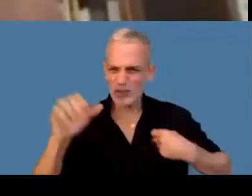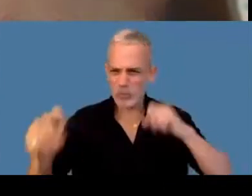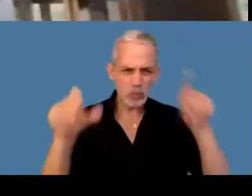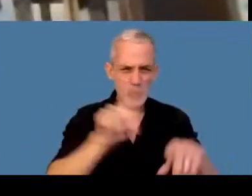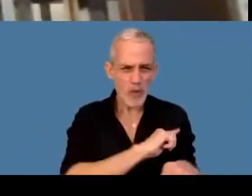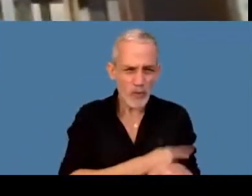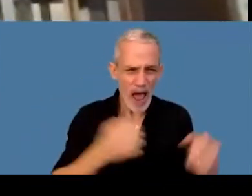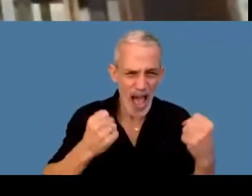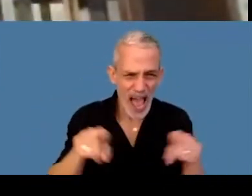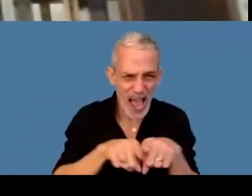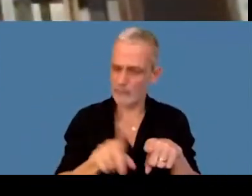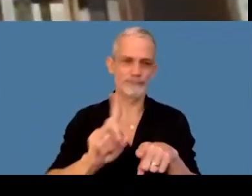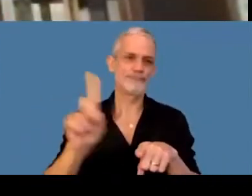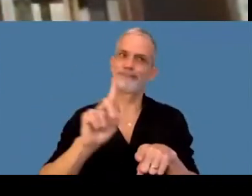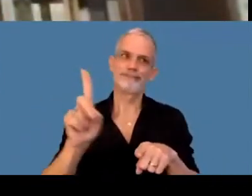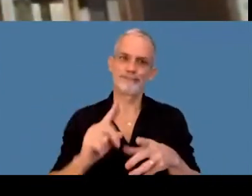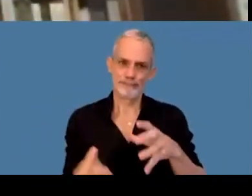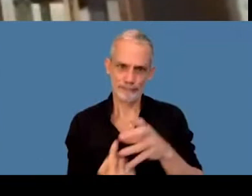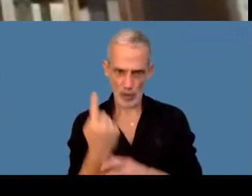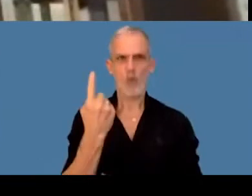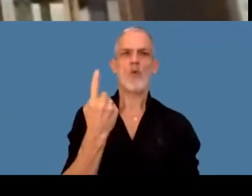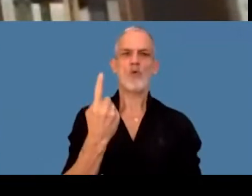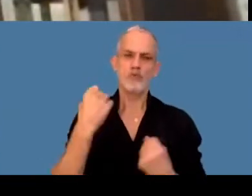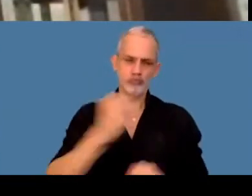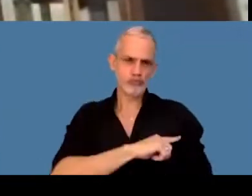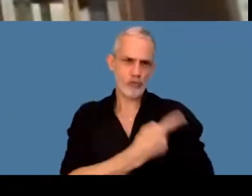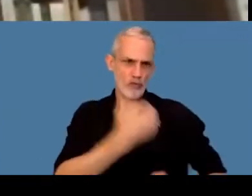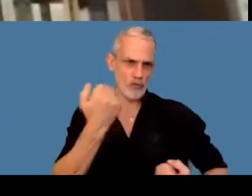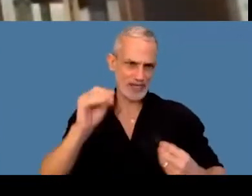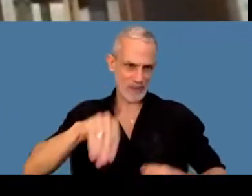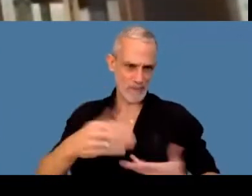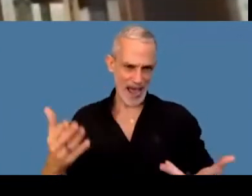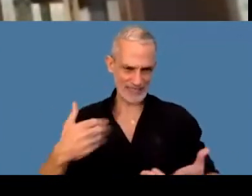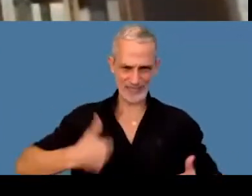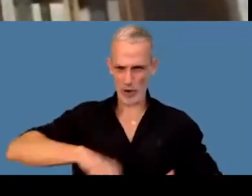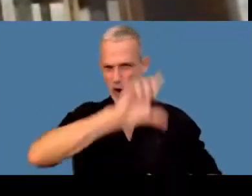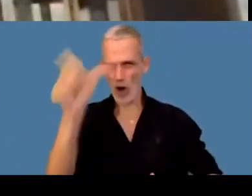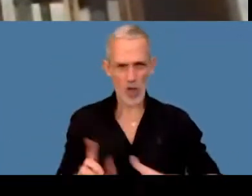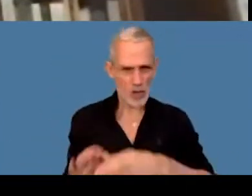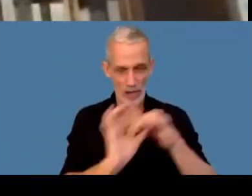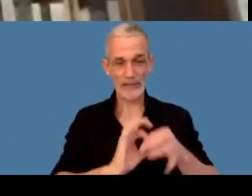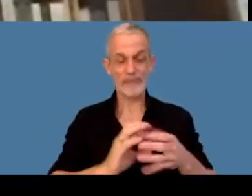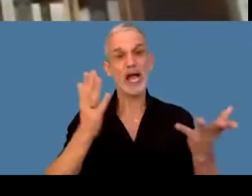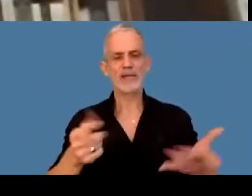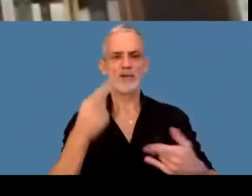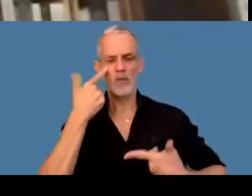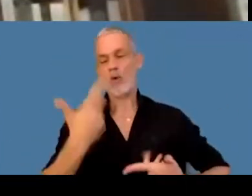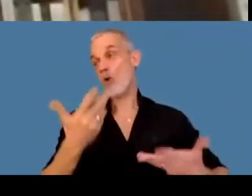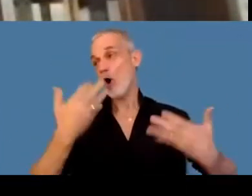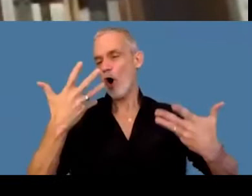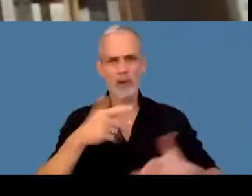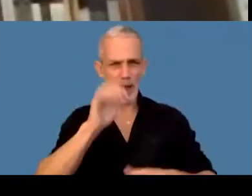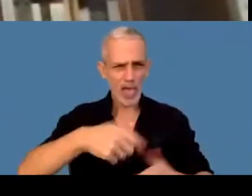Sin embargo, esto que es tan evidente, a veces lo dejamos de lado o no le prestamos